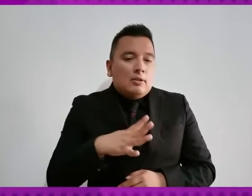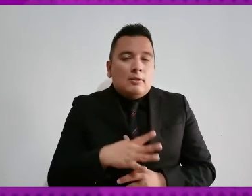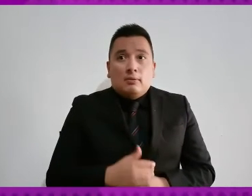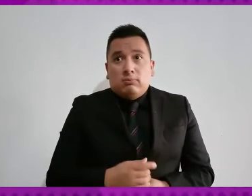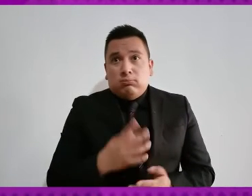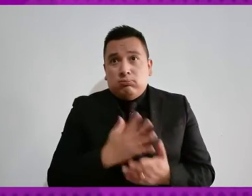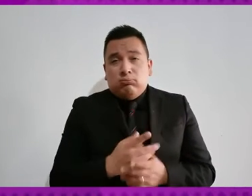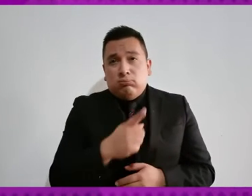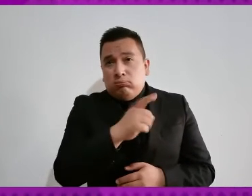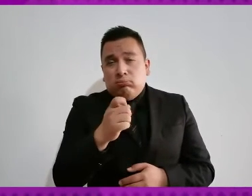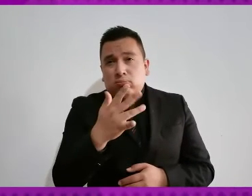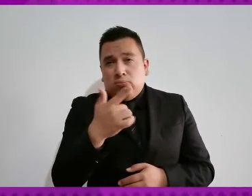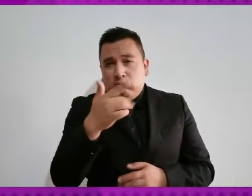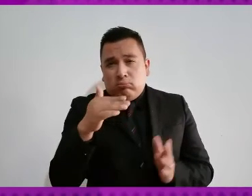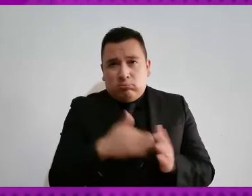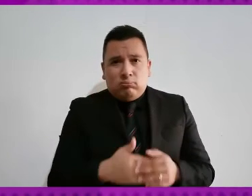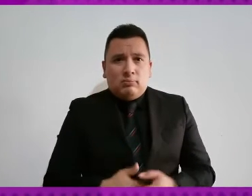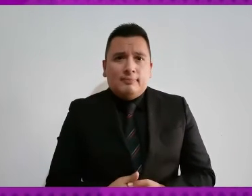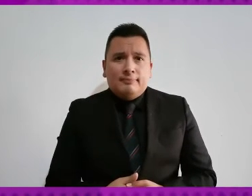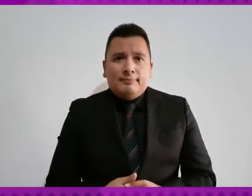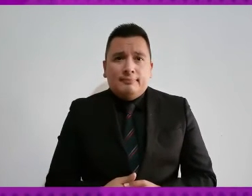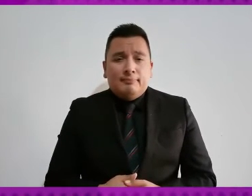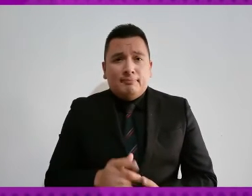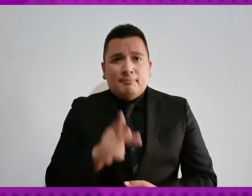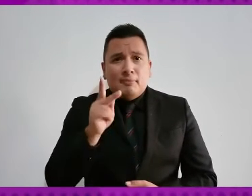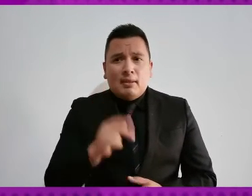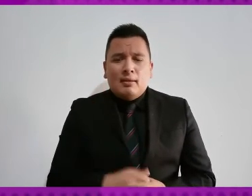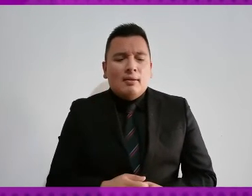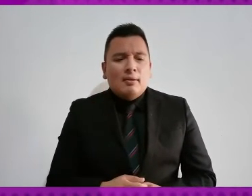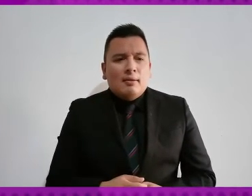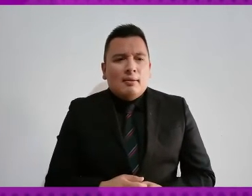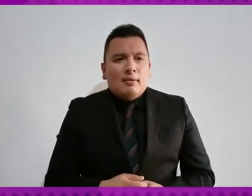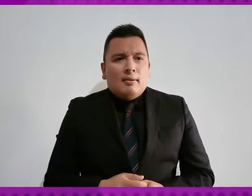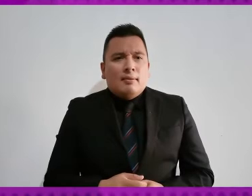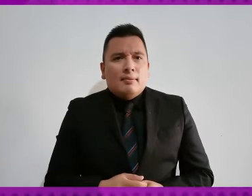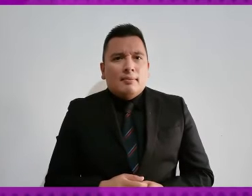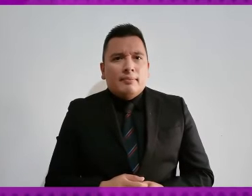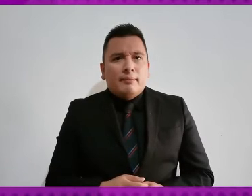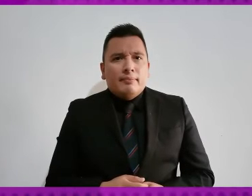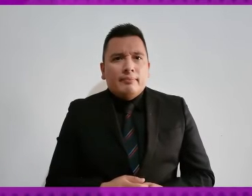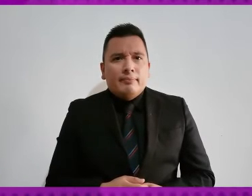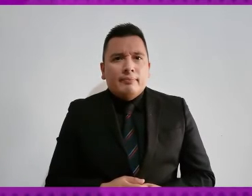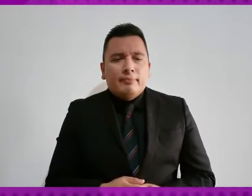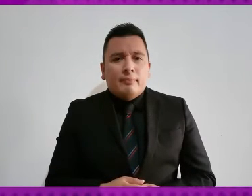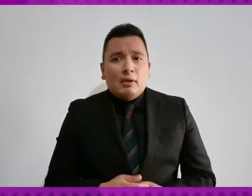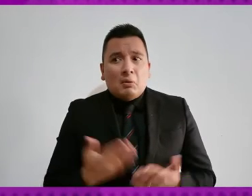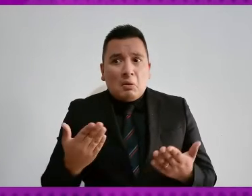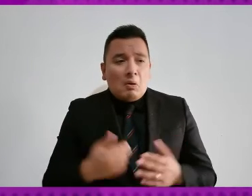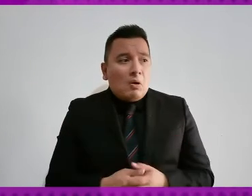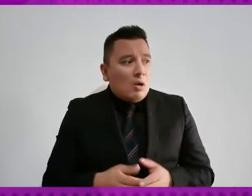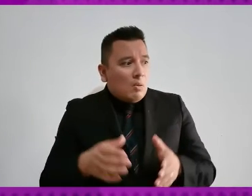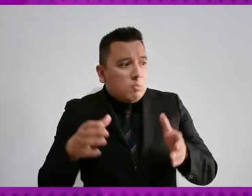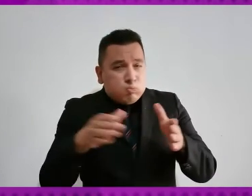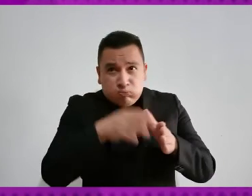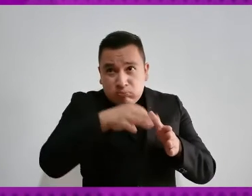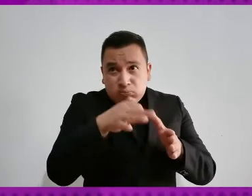estás diciendo de más de 157,000 mesas receptoras. Sin embargo, históricamente, la consulta como tal, valga